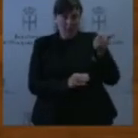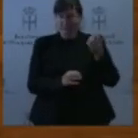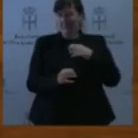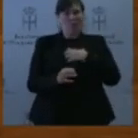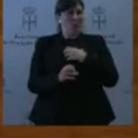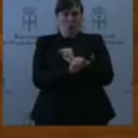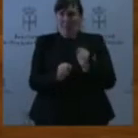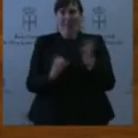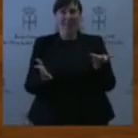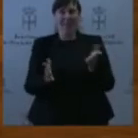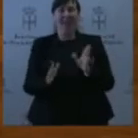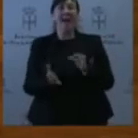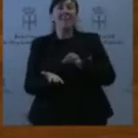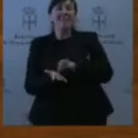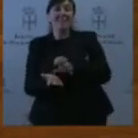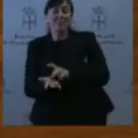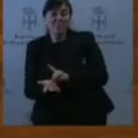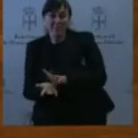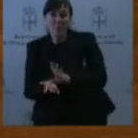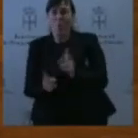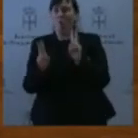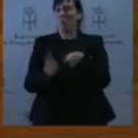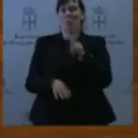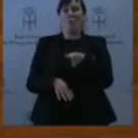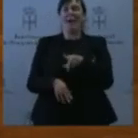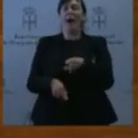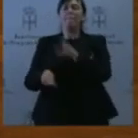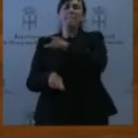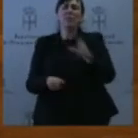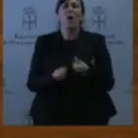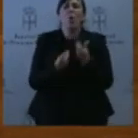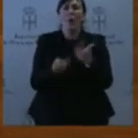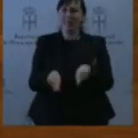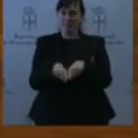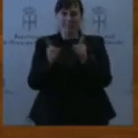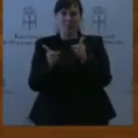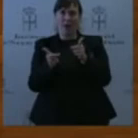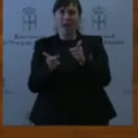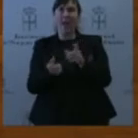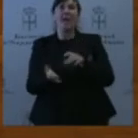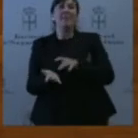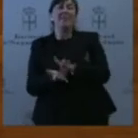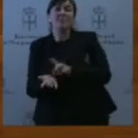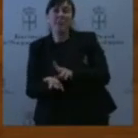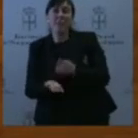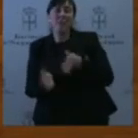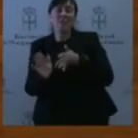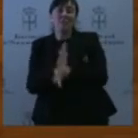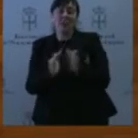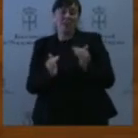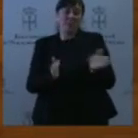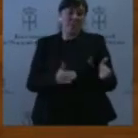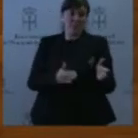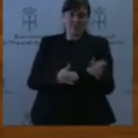las que afecte, puede ser considerado un mal menor, como dijo el consejero de Industria en su comparecencia de la